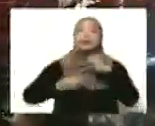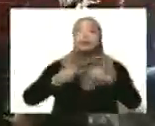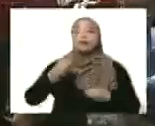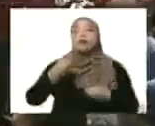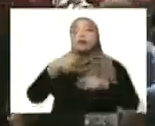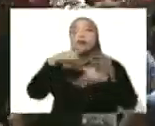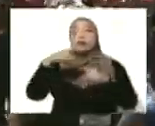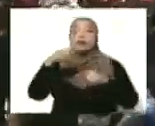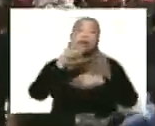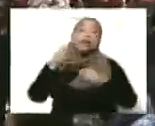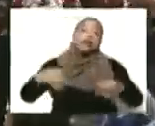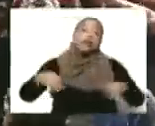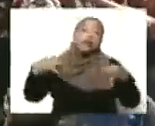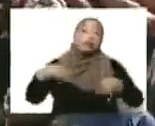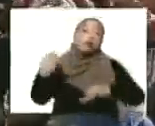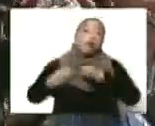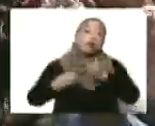está de moda ser